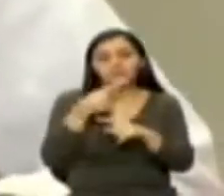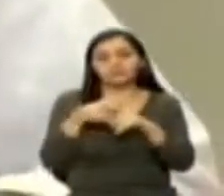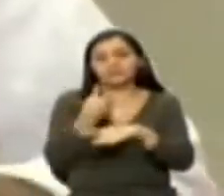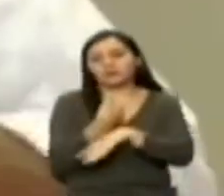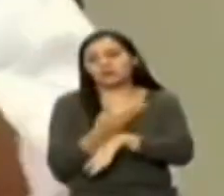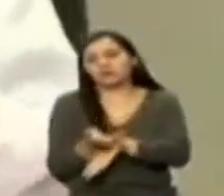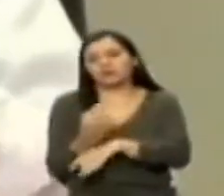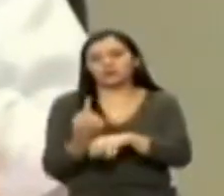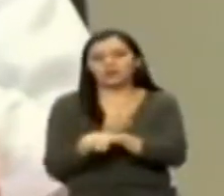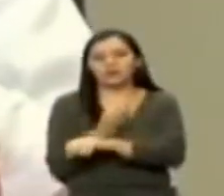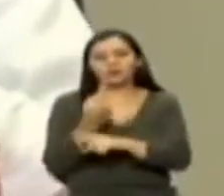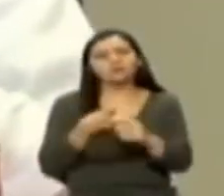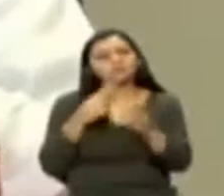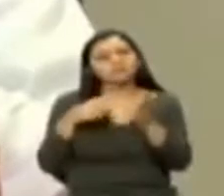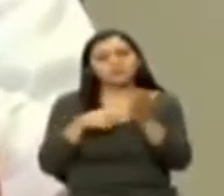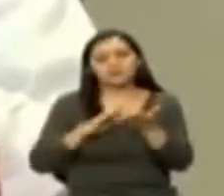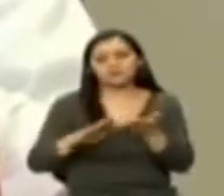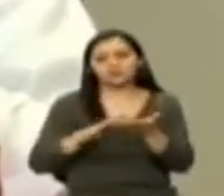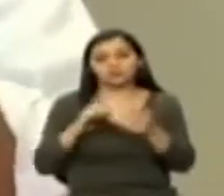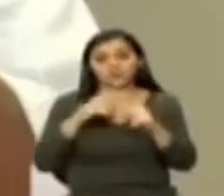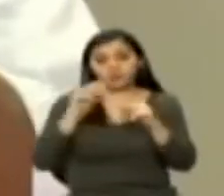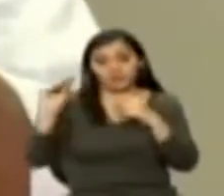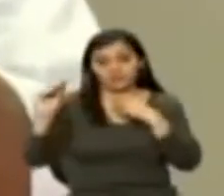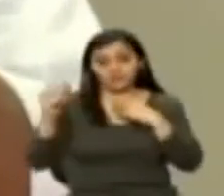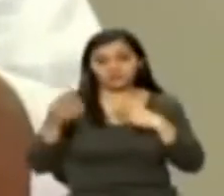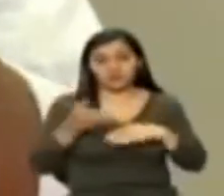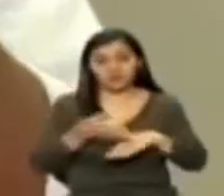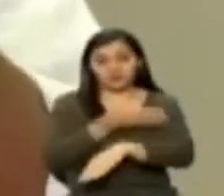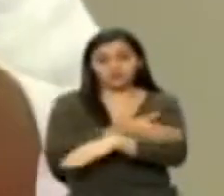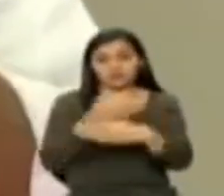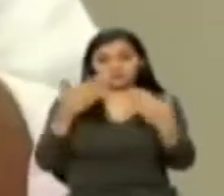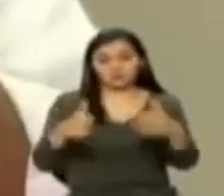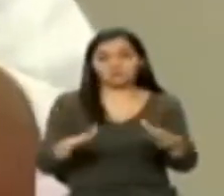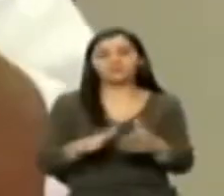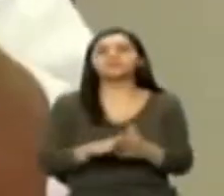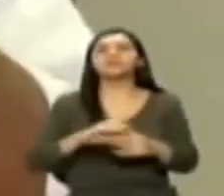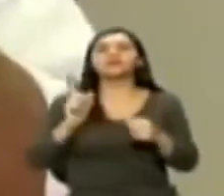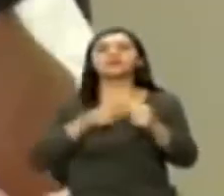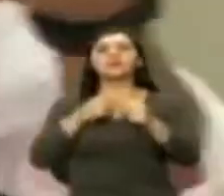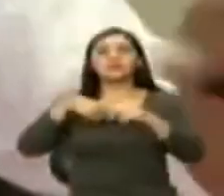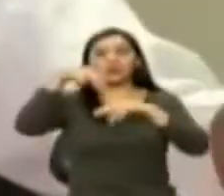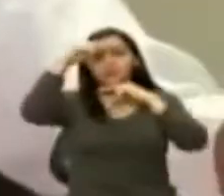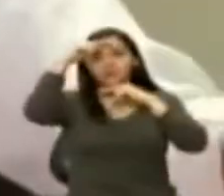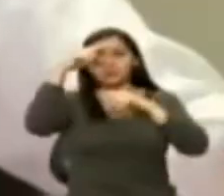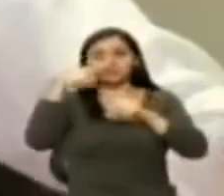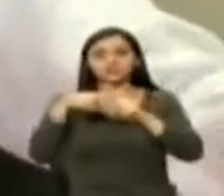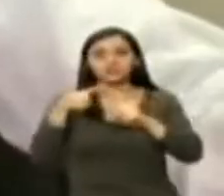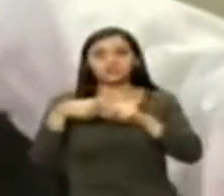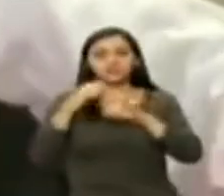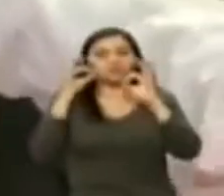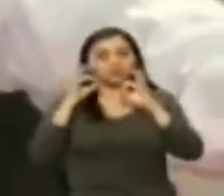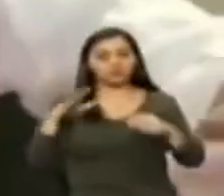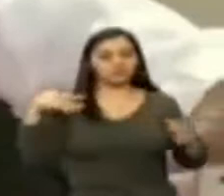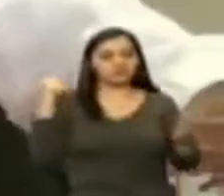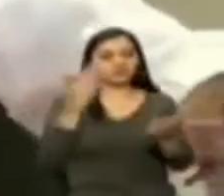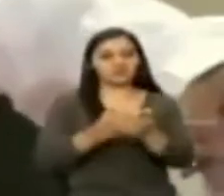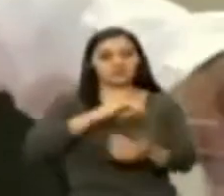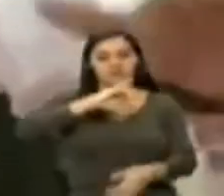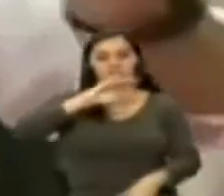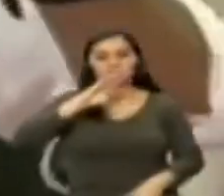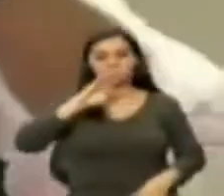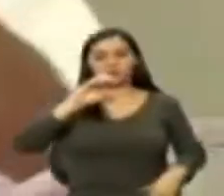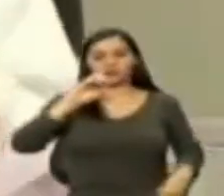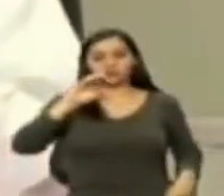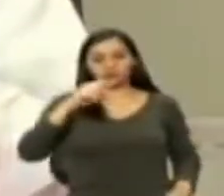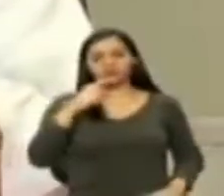disculpas, insisto, espero que les hayan advertido al respecto. Bueno, la buena noticia es que llegamos finalmente a San Juan Bosco. Para mí lo más fácil hubiera